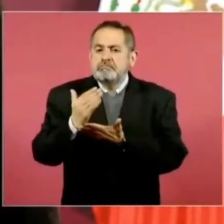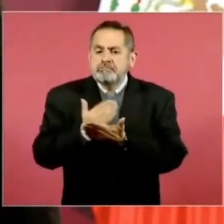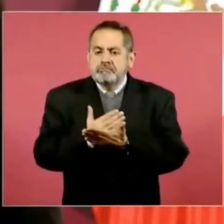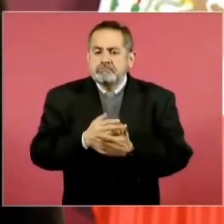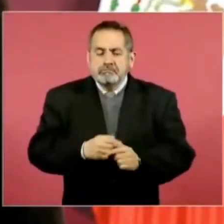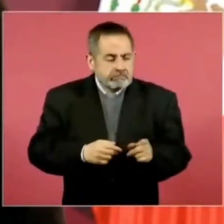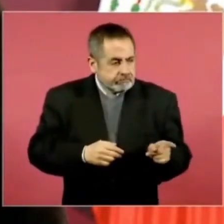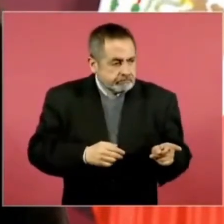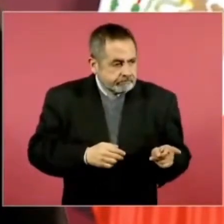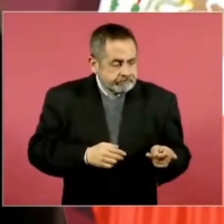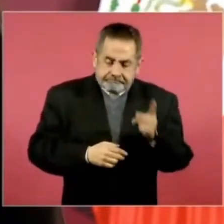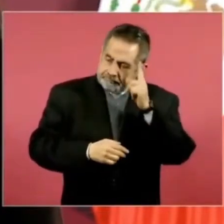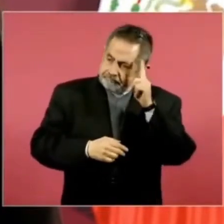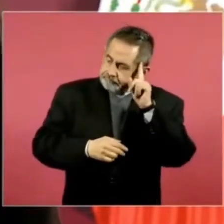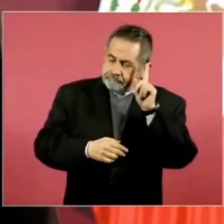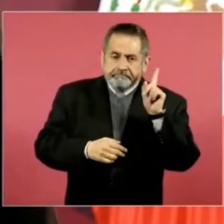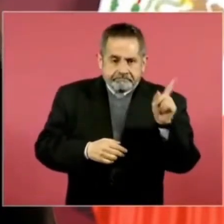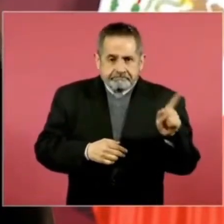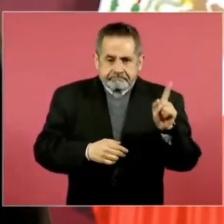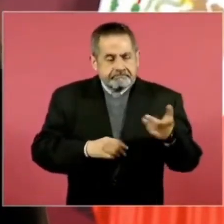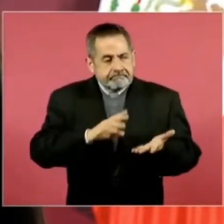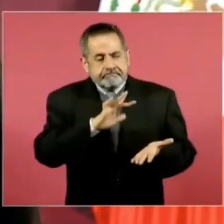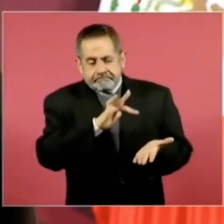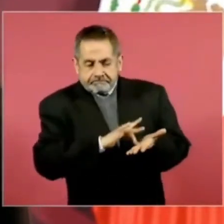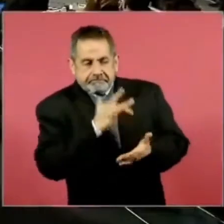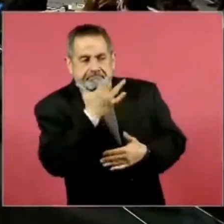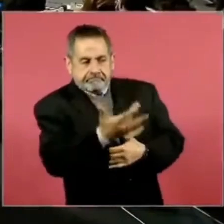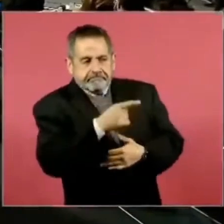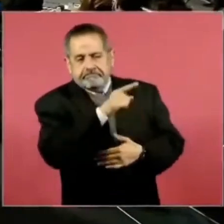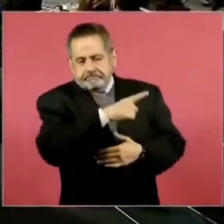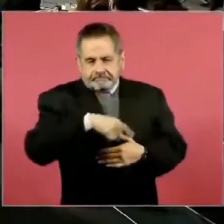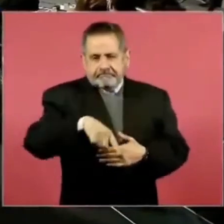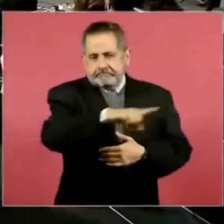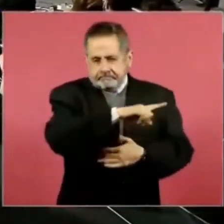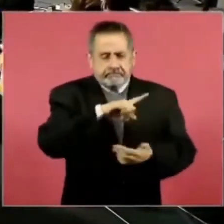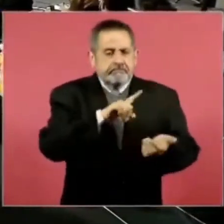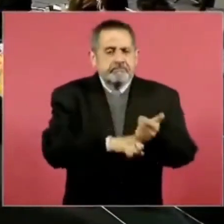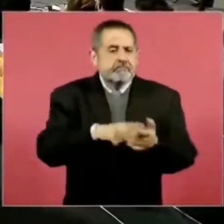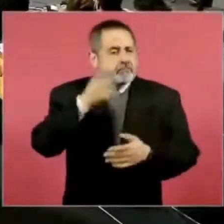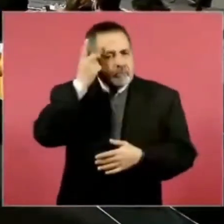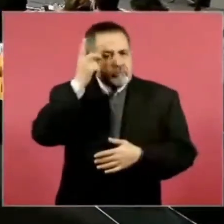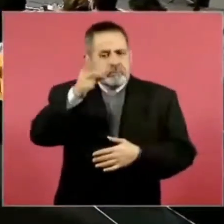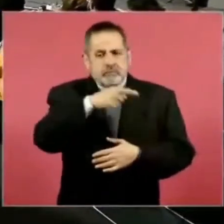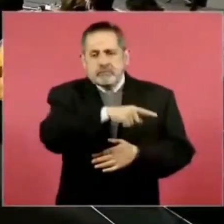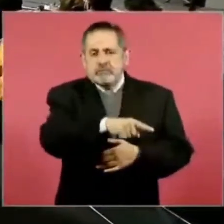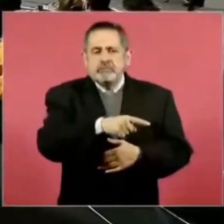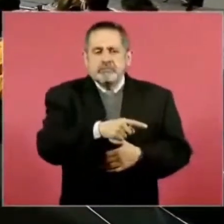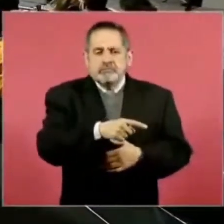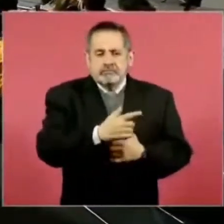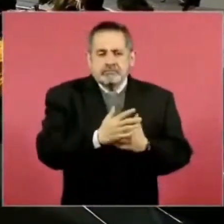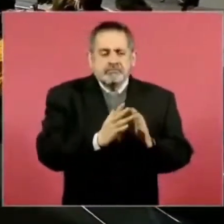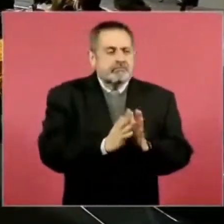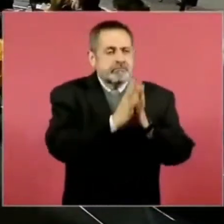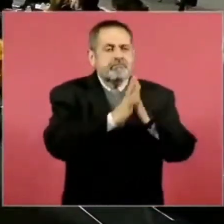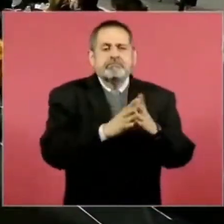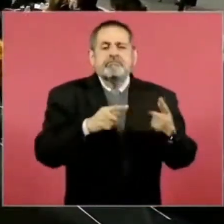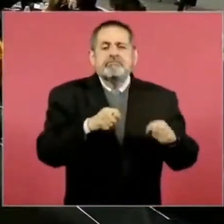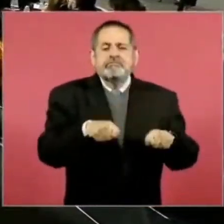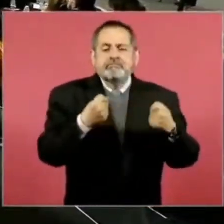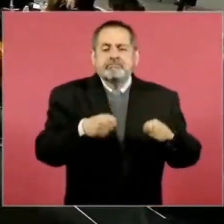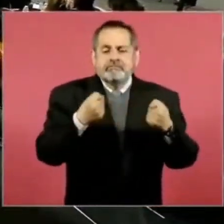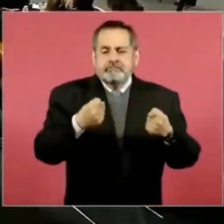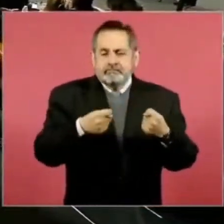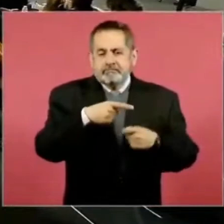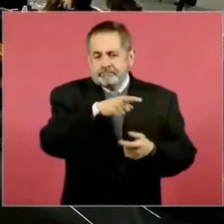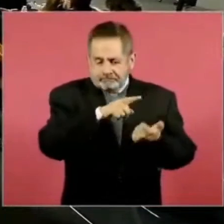Eso lo tenemos que agradecer a los que participan en este